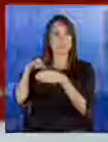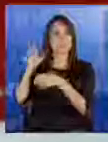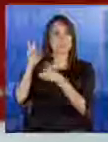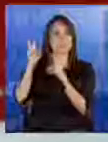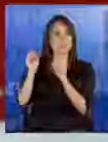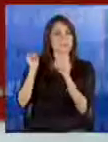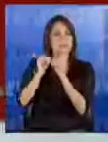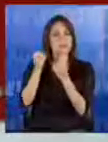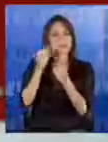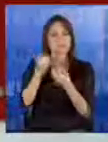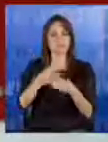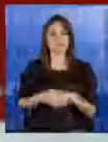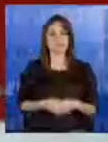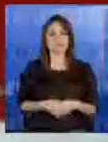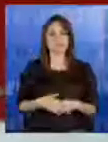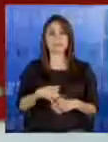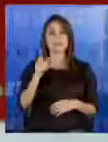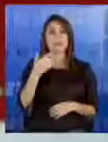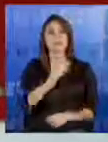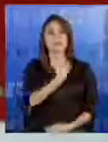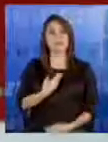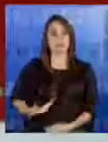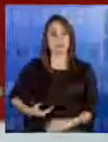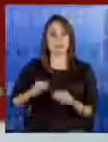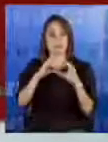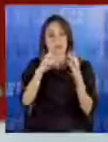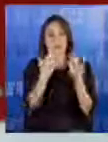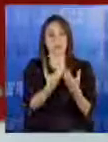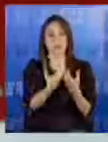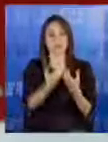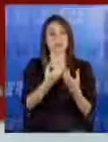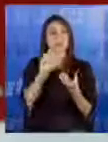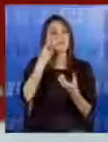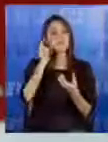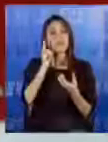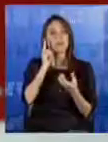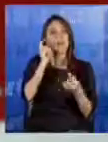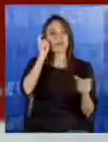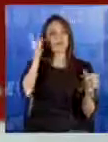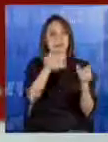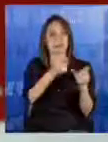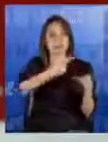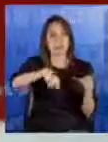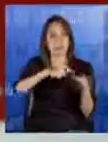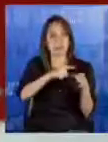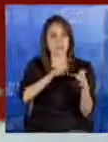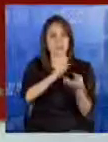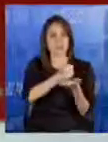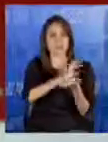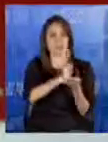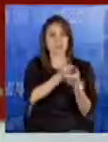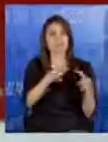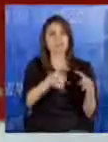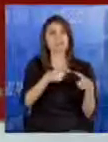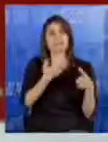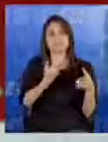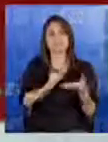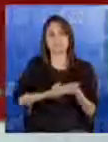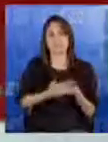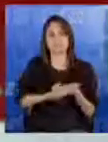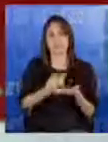Amigos, por otro lado, la presidenta de la Comisión de Fiscalización de la Asamblea, María José Carrión, presentó documentos los